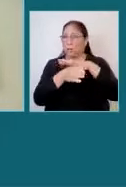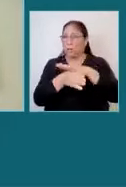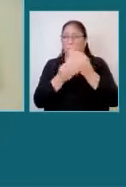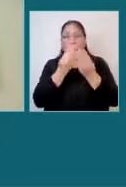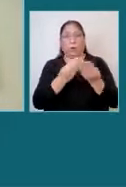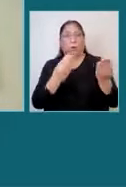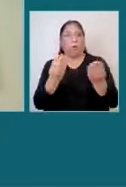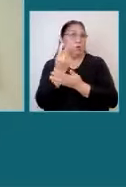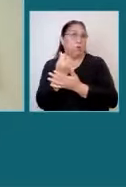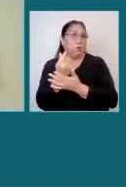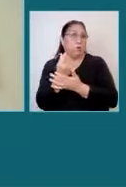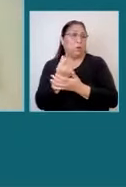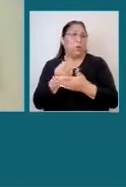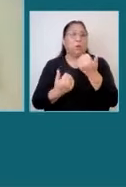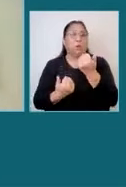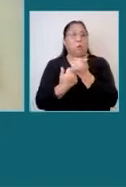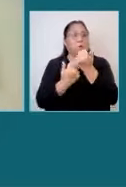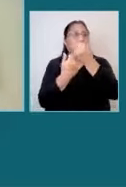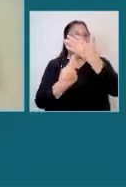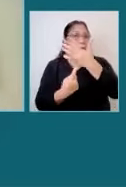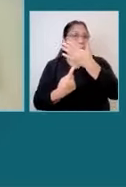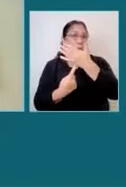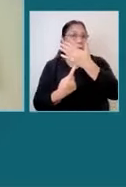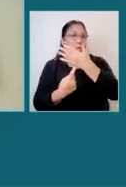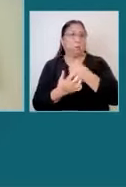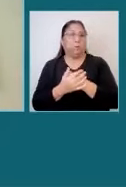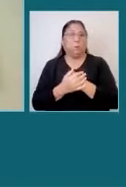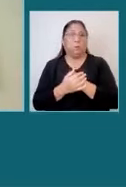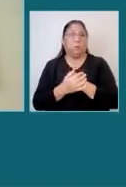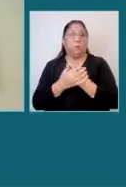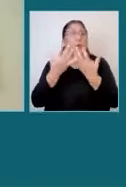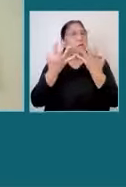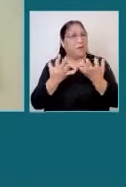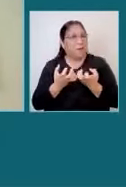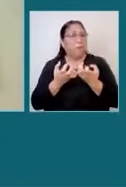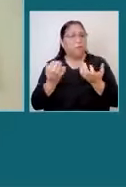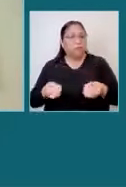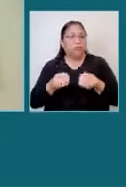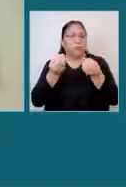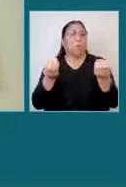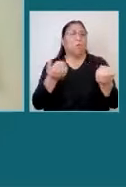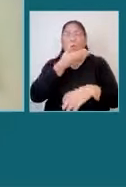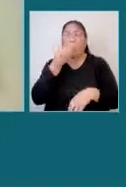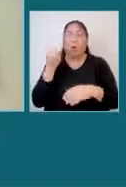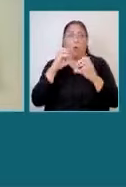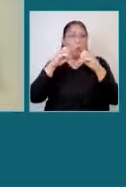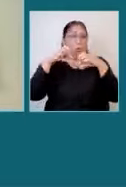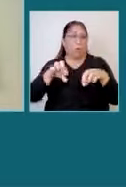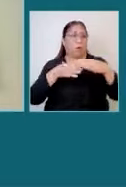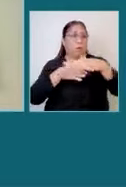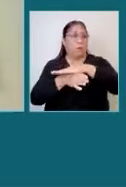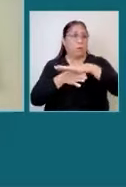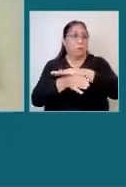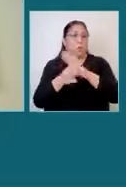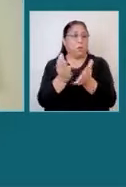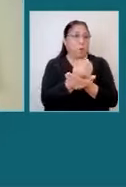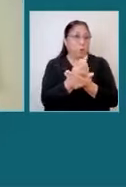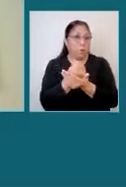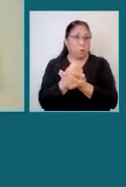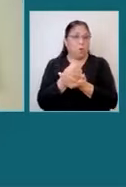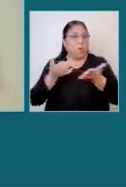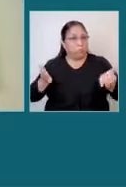financieros y servicios de asistencia técnica. En sí, queremos generar mayores y mejores oportunidades de acceso al capital para